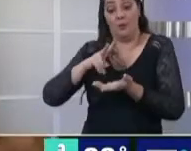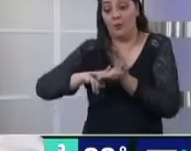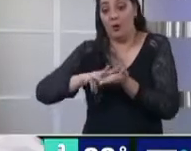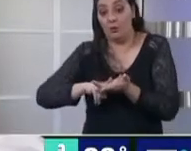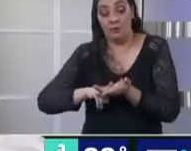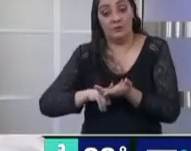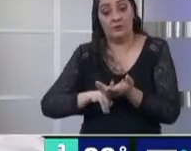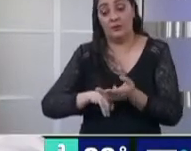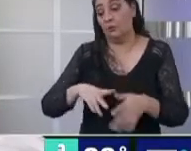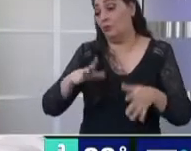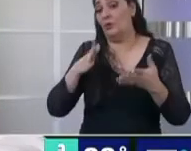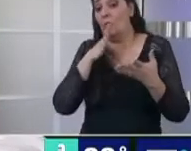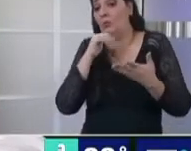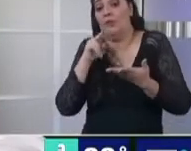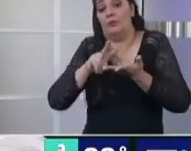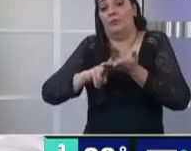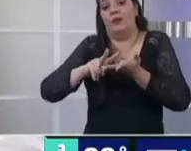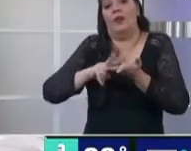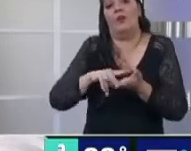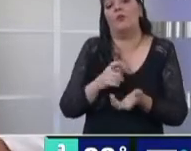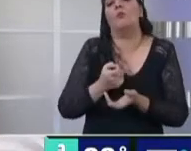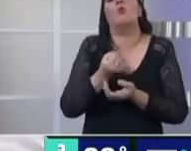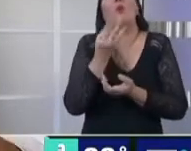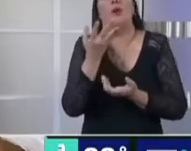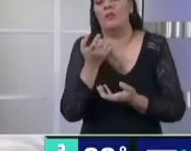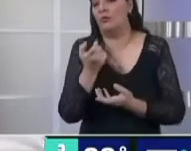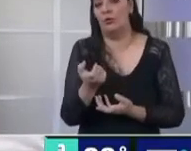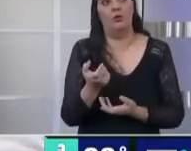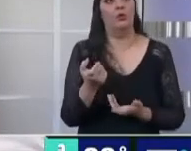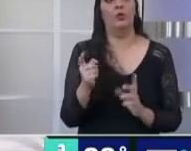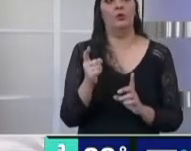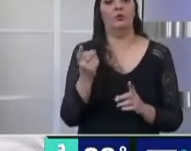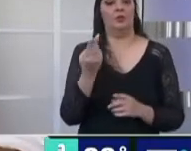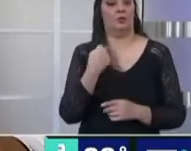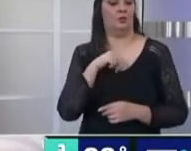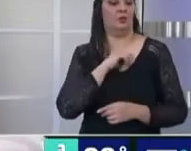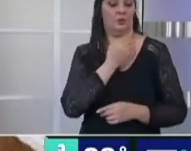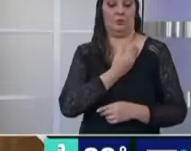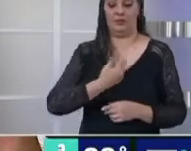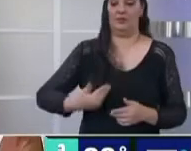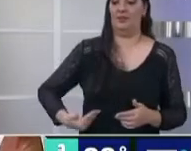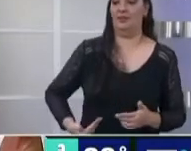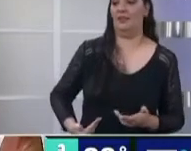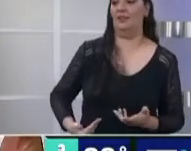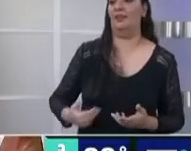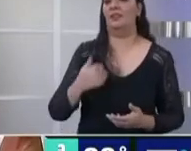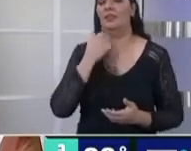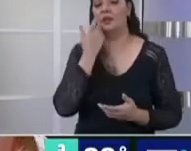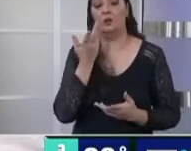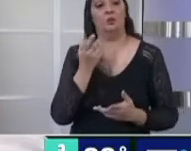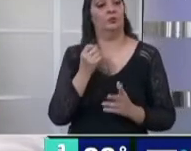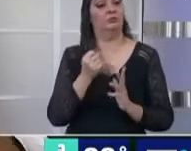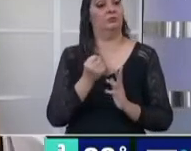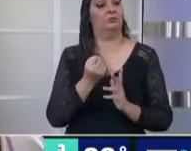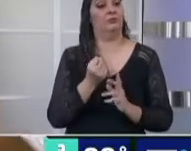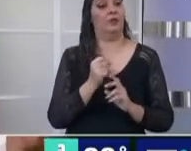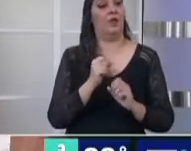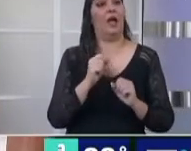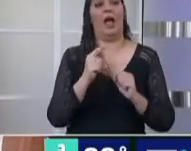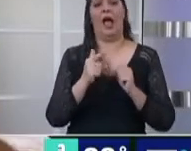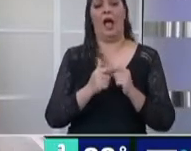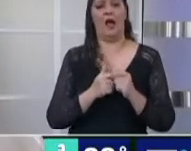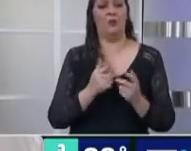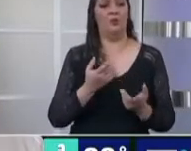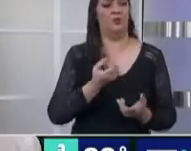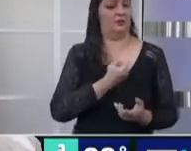lo tiene que pagar. Y nuestro presidente quiere un sistema de salud como los países escandinavos. Y yo aplaudo